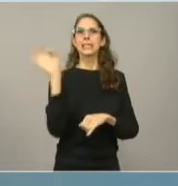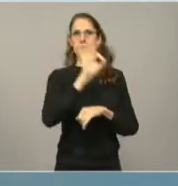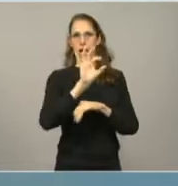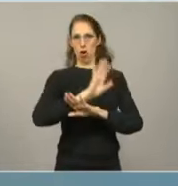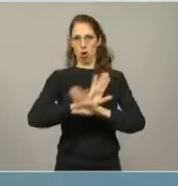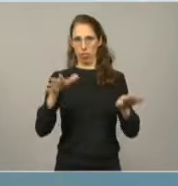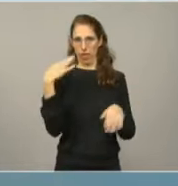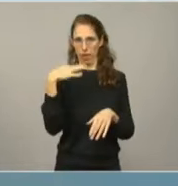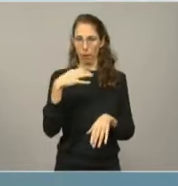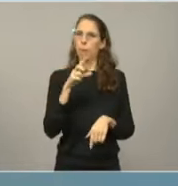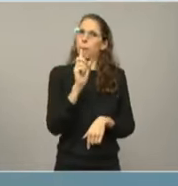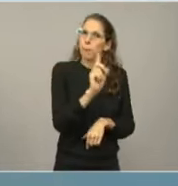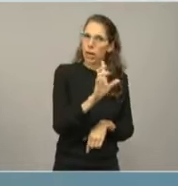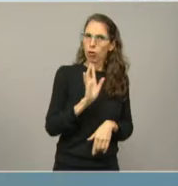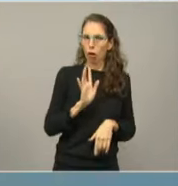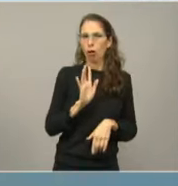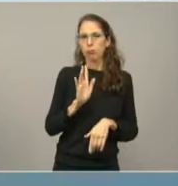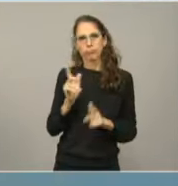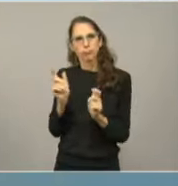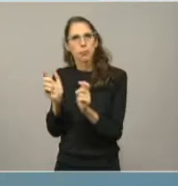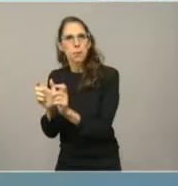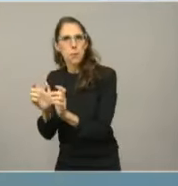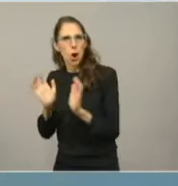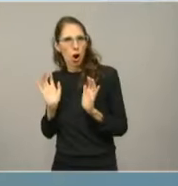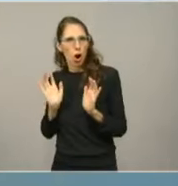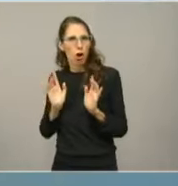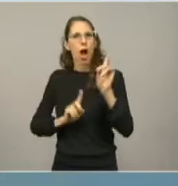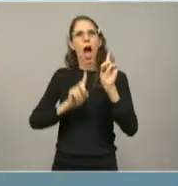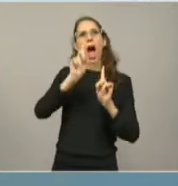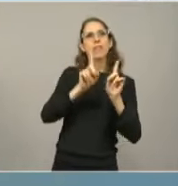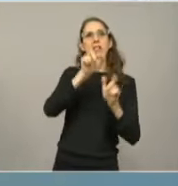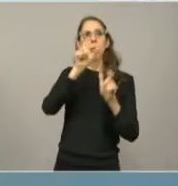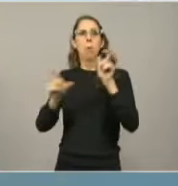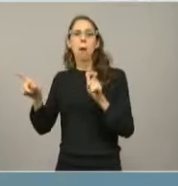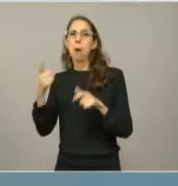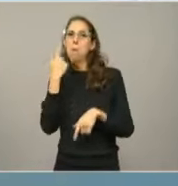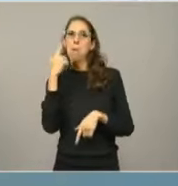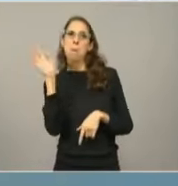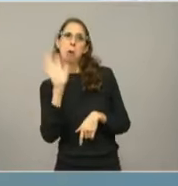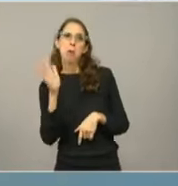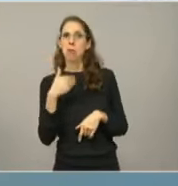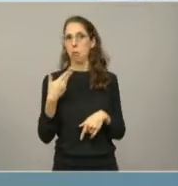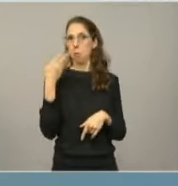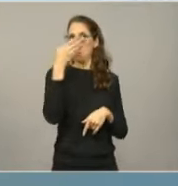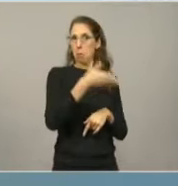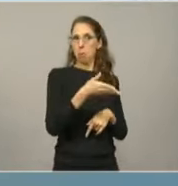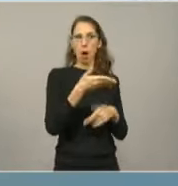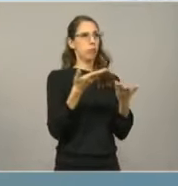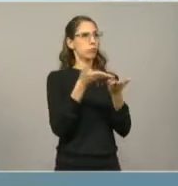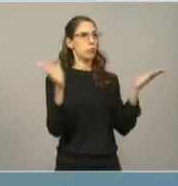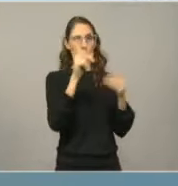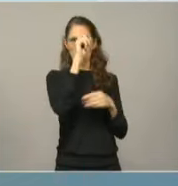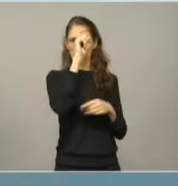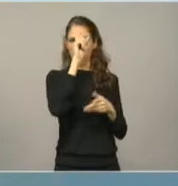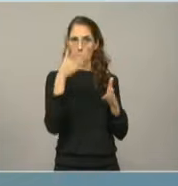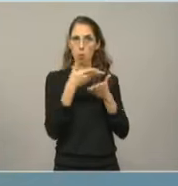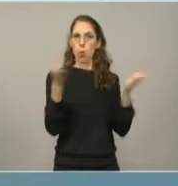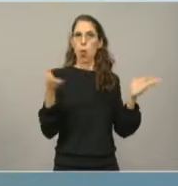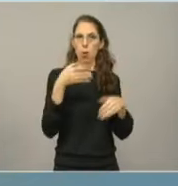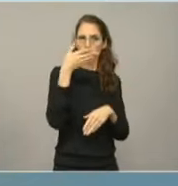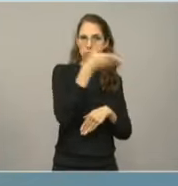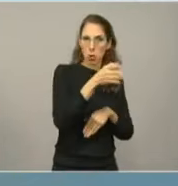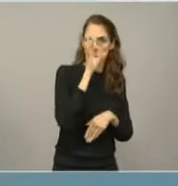permitirnos que des el desconocimiento des el no uso del sistema de salud desde otros